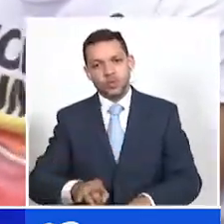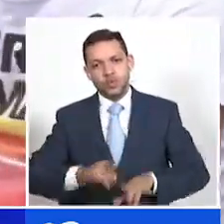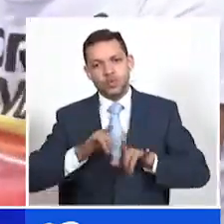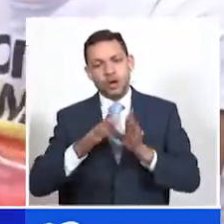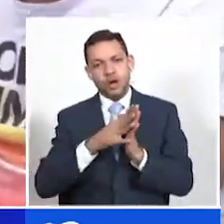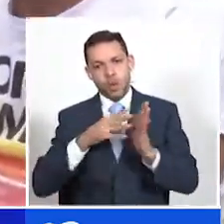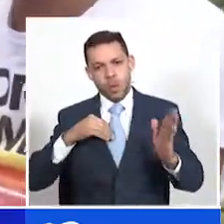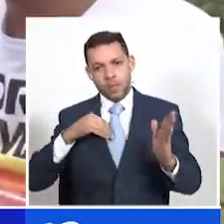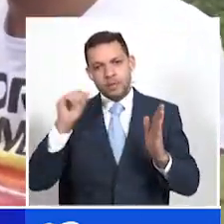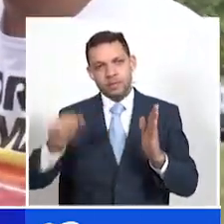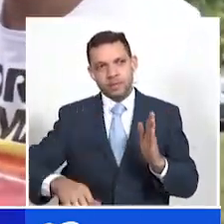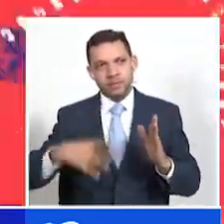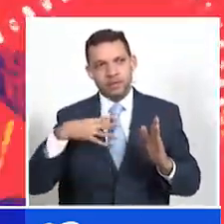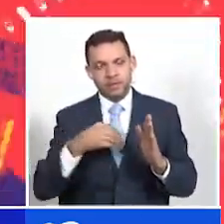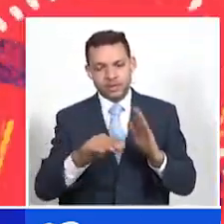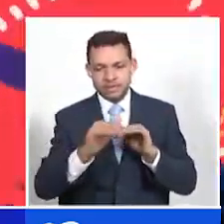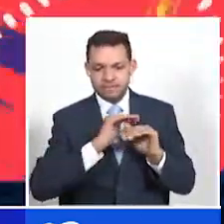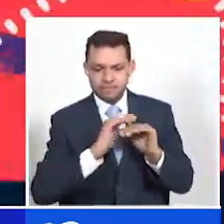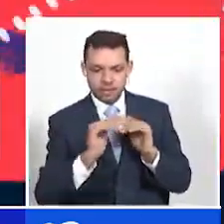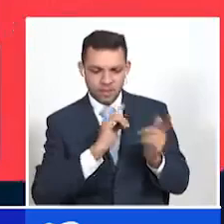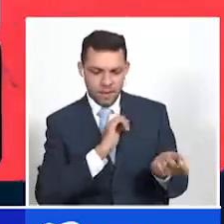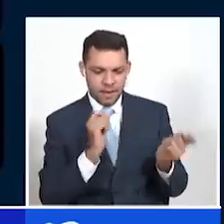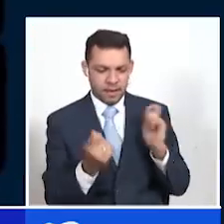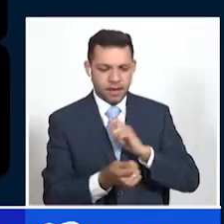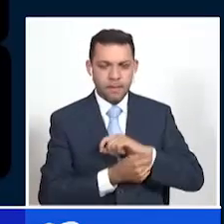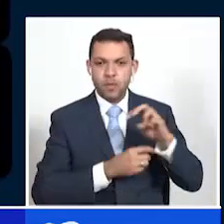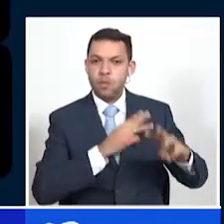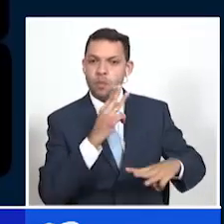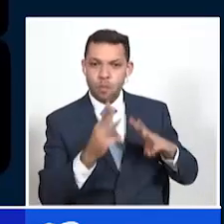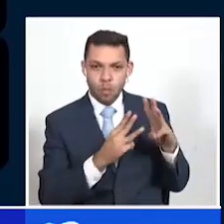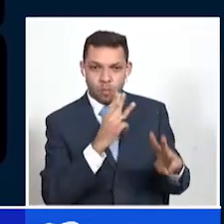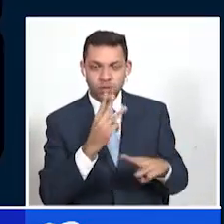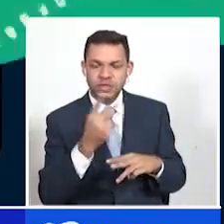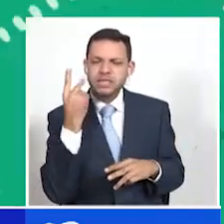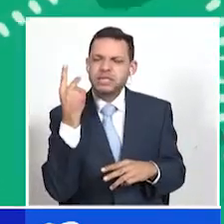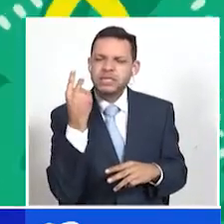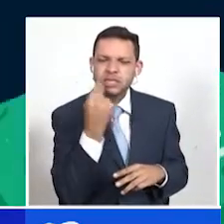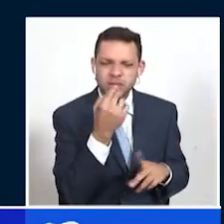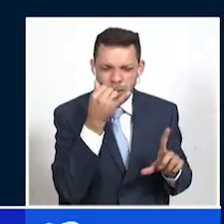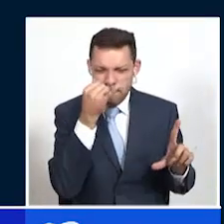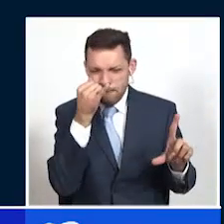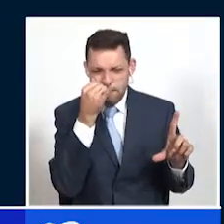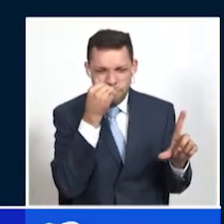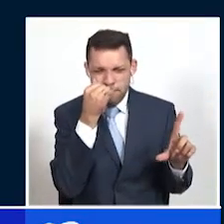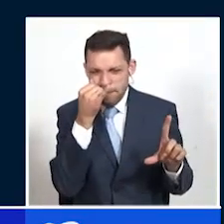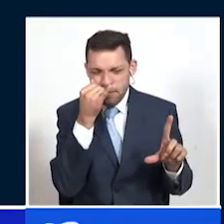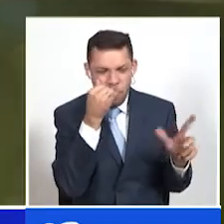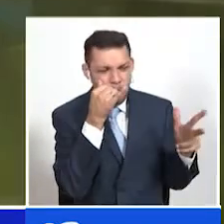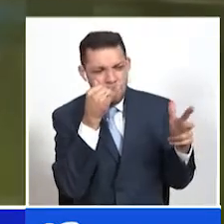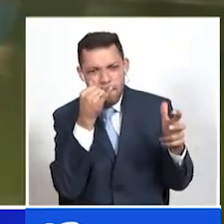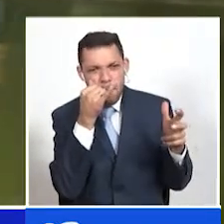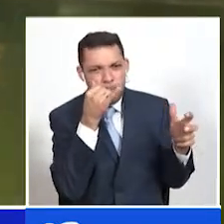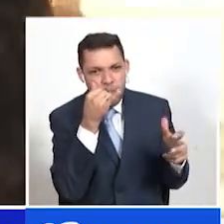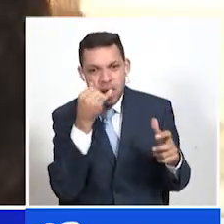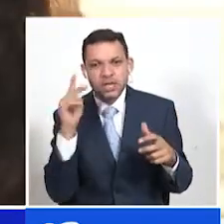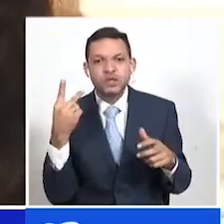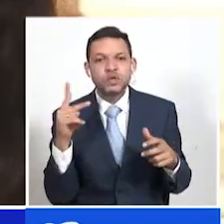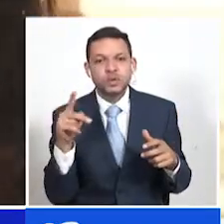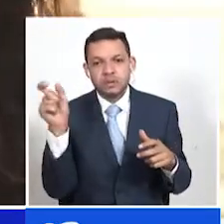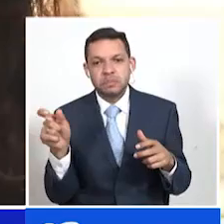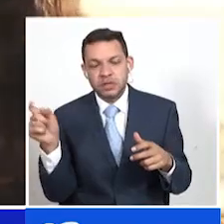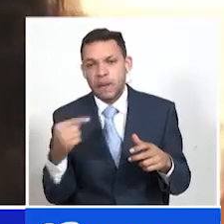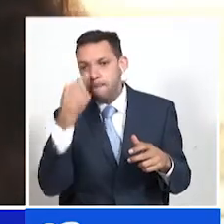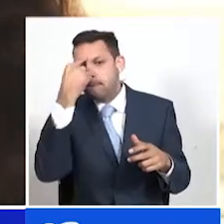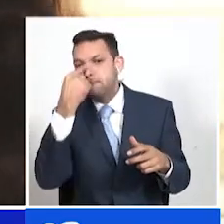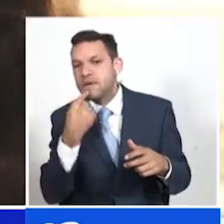no se pierdan Cambiando el Mundo, esta serie documental que nos muestra 12 historias que vale la